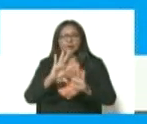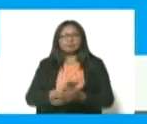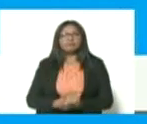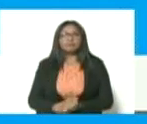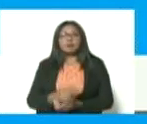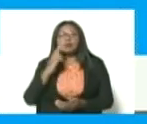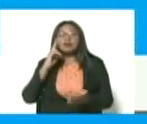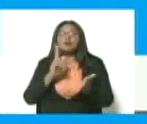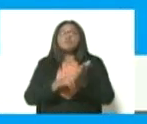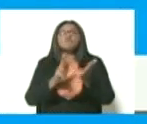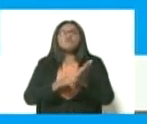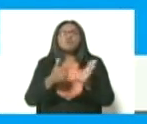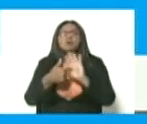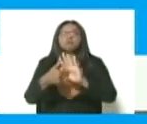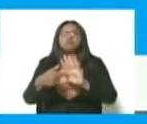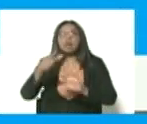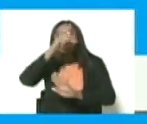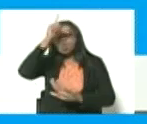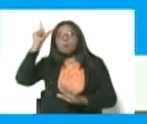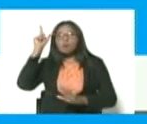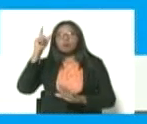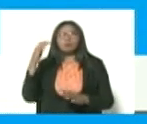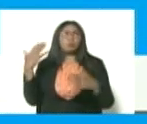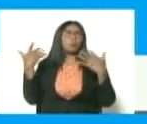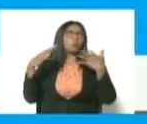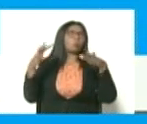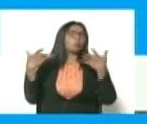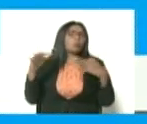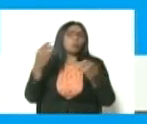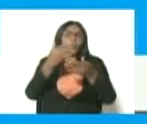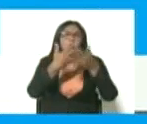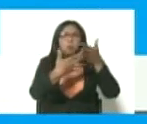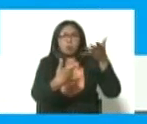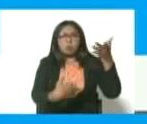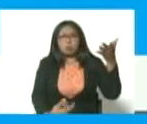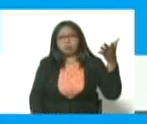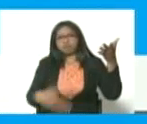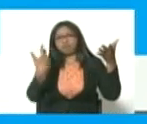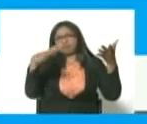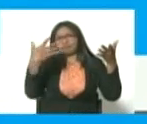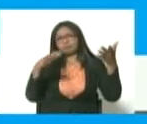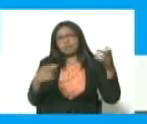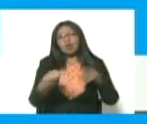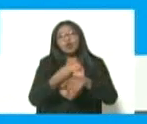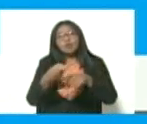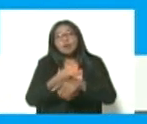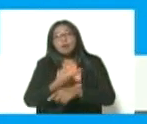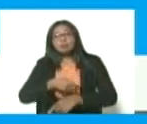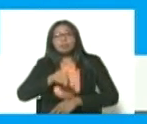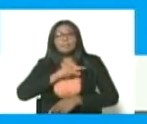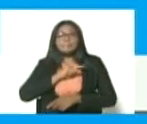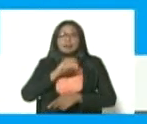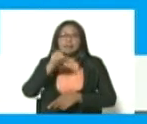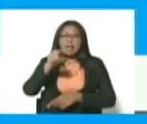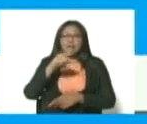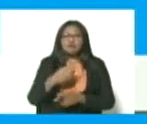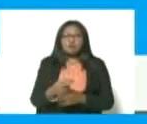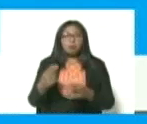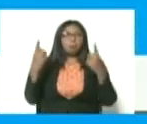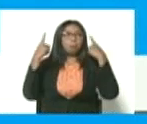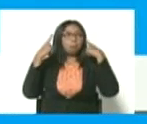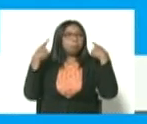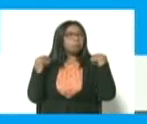Pruebas contra Leopoldo López sobran. El gobierno de España se hace los oídos